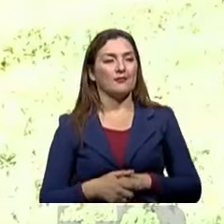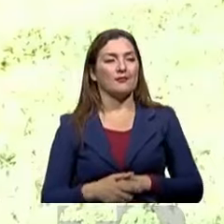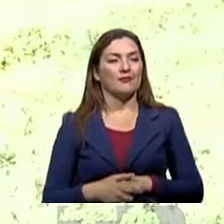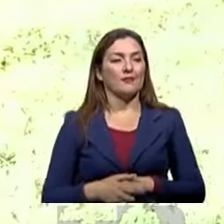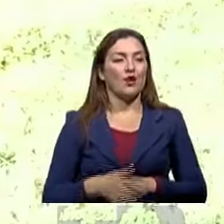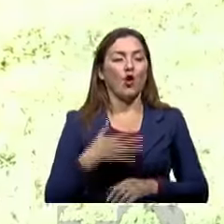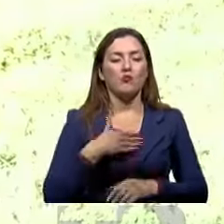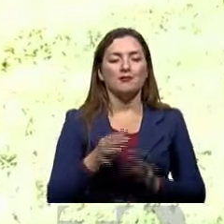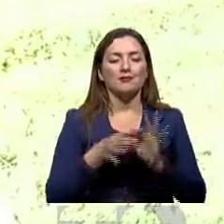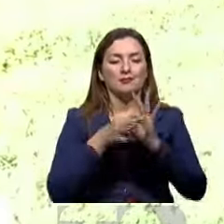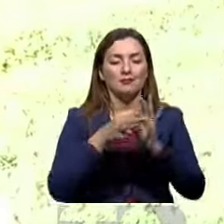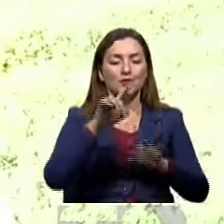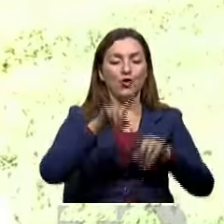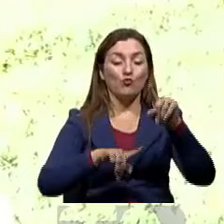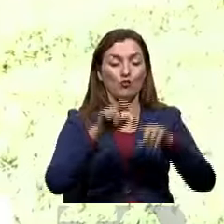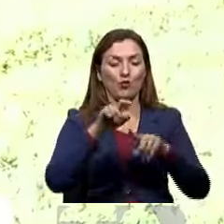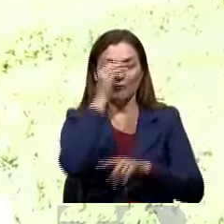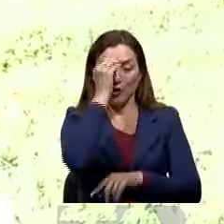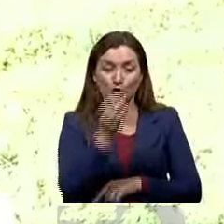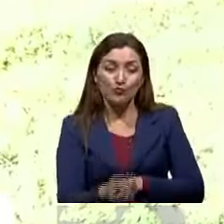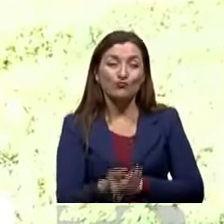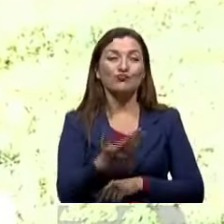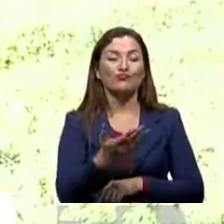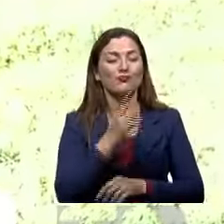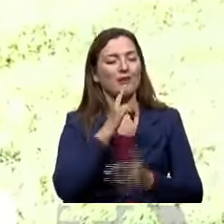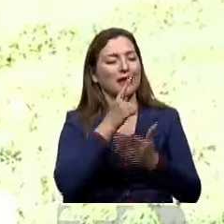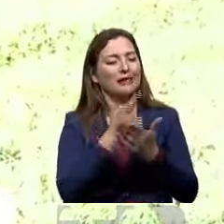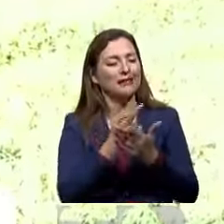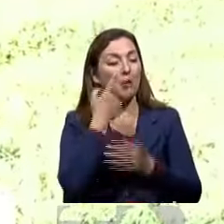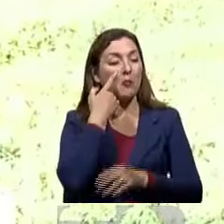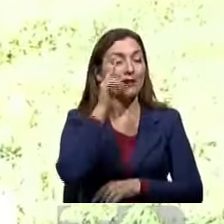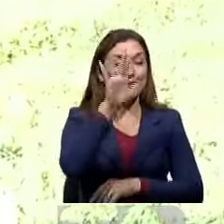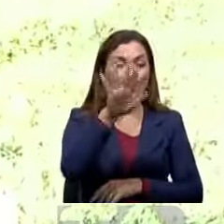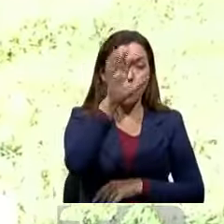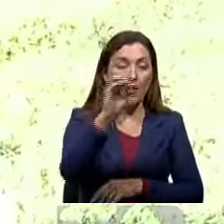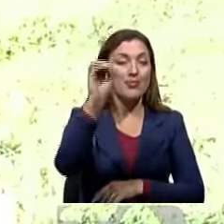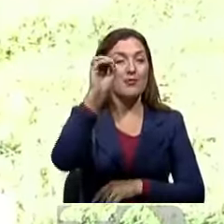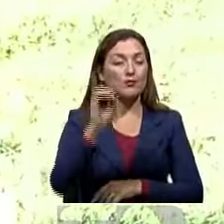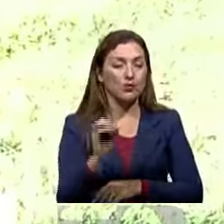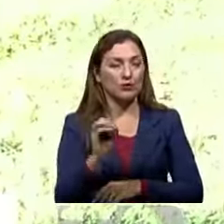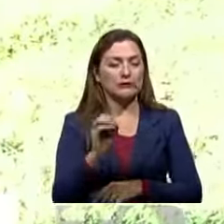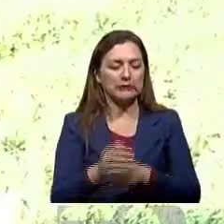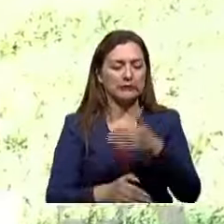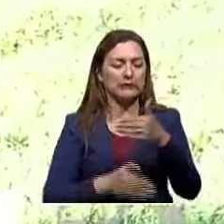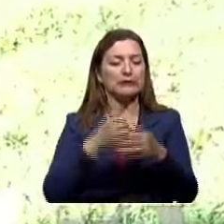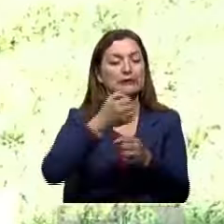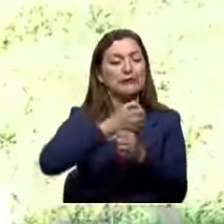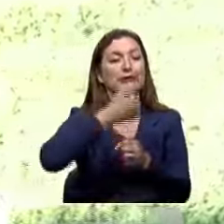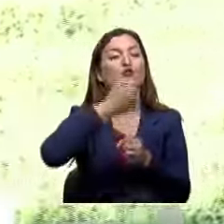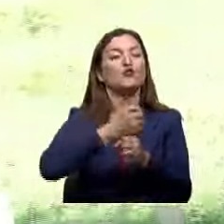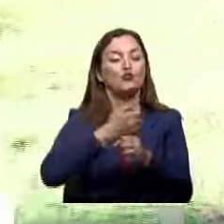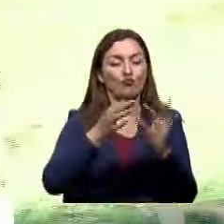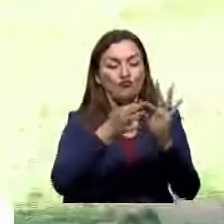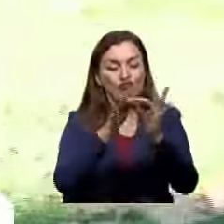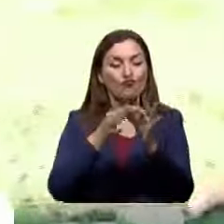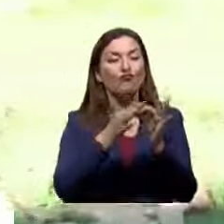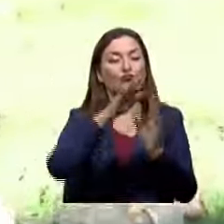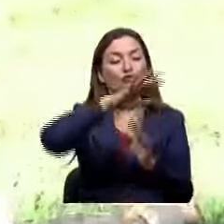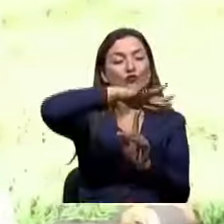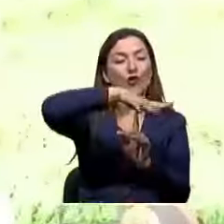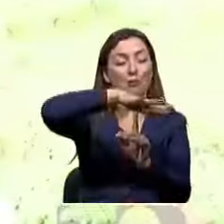¿Qué tal, compañeras, amigos televidentes? Muy buenos días. Es así, en un 50% ha avanzado los trabajos de rehabilitación del